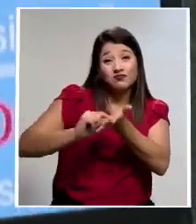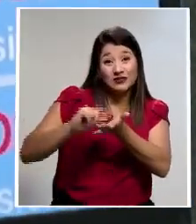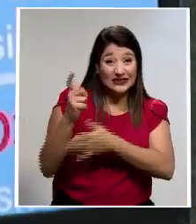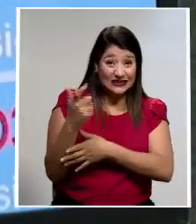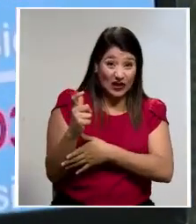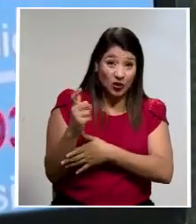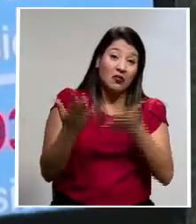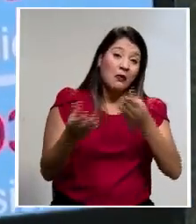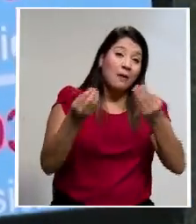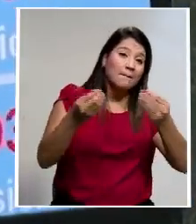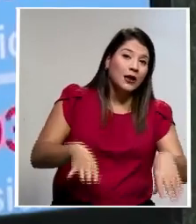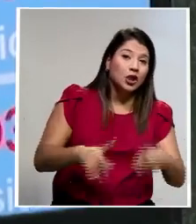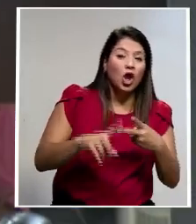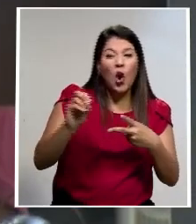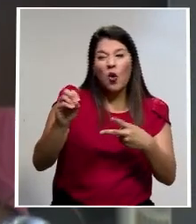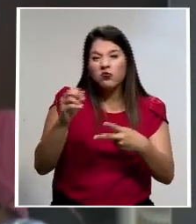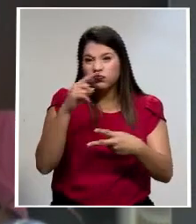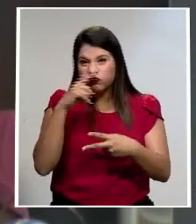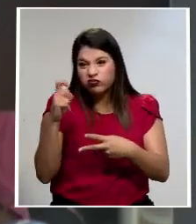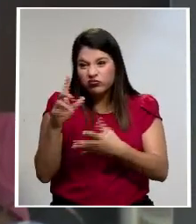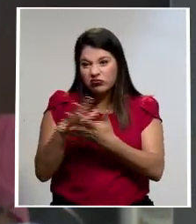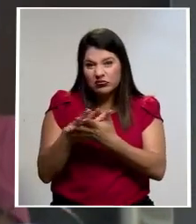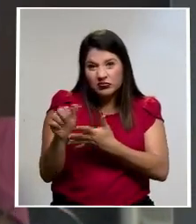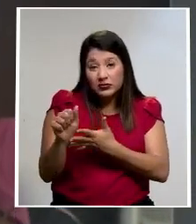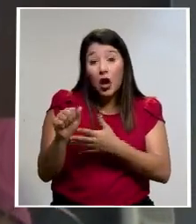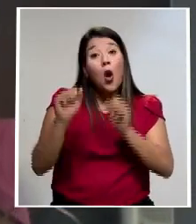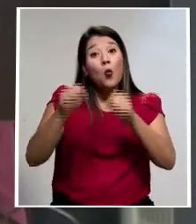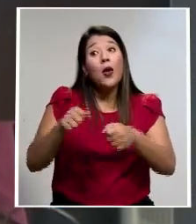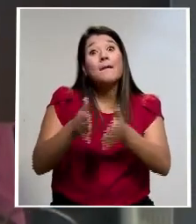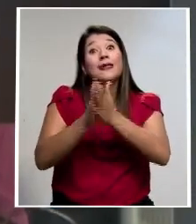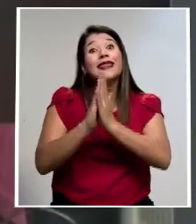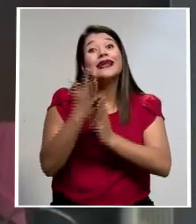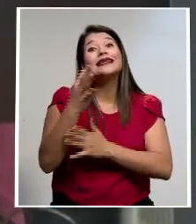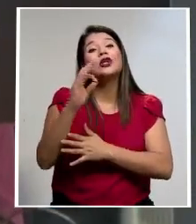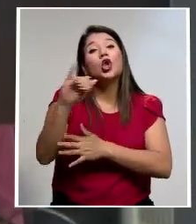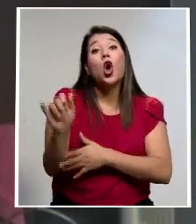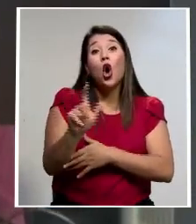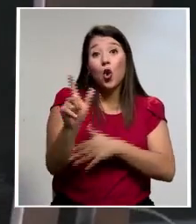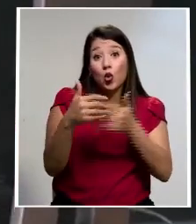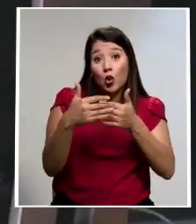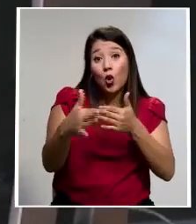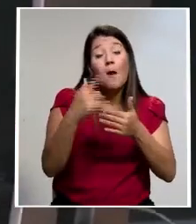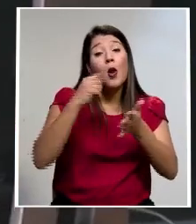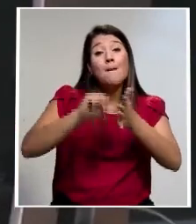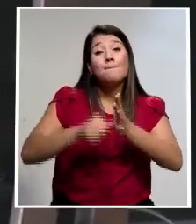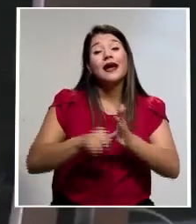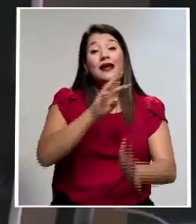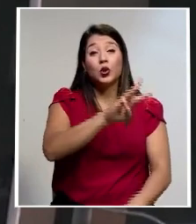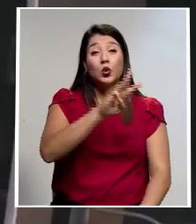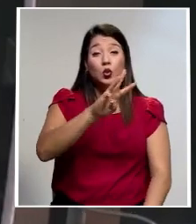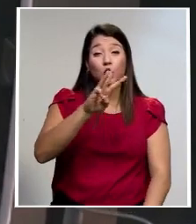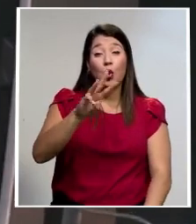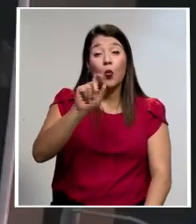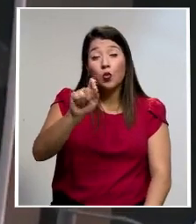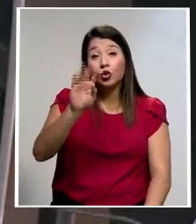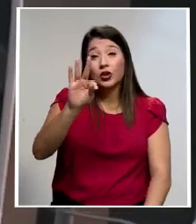o extravío podrá hacerlo a partir de este lunes 19 de julio a través de la página web